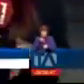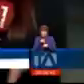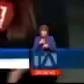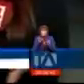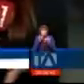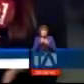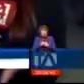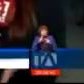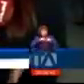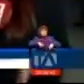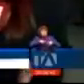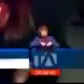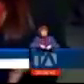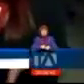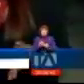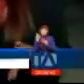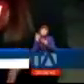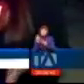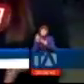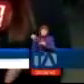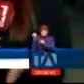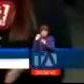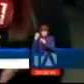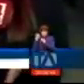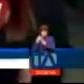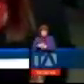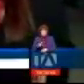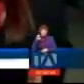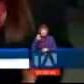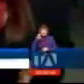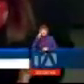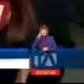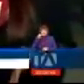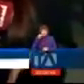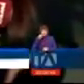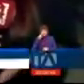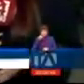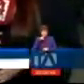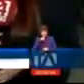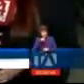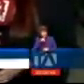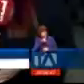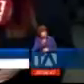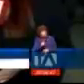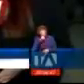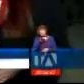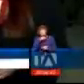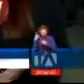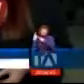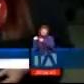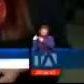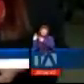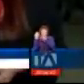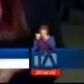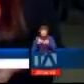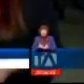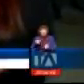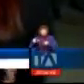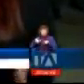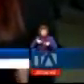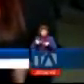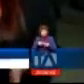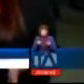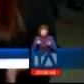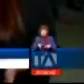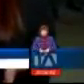procedimiento. Aquí se esperan las declaraciones de Edmundo Moncayo, quien es el encargado actualmente del sistema de rehabilitación social. Lo que